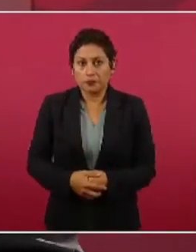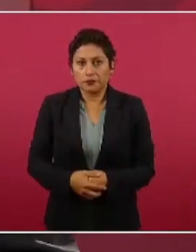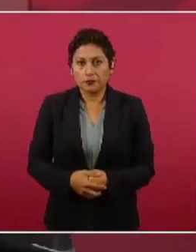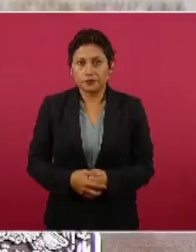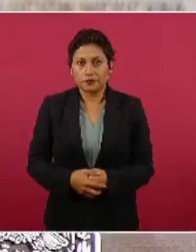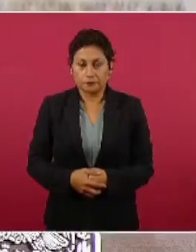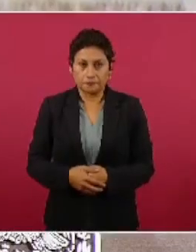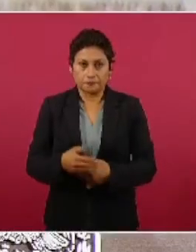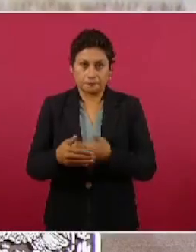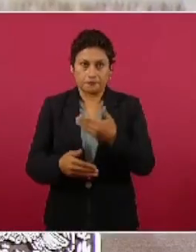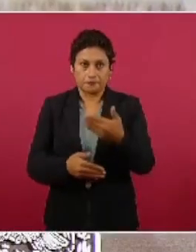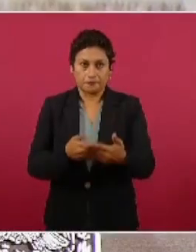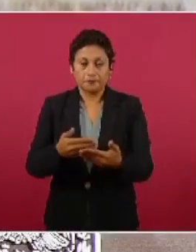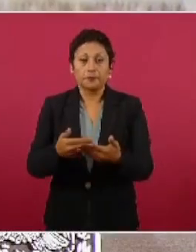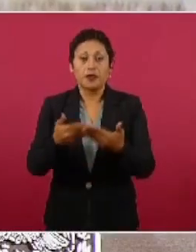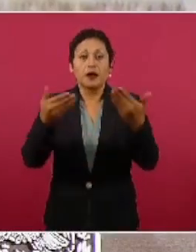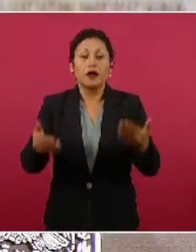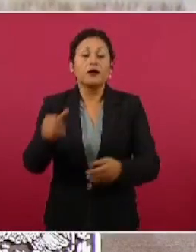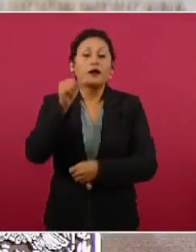Ahora, ayer,